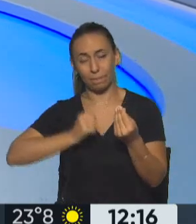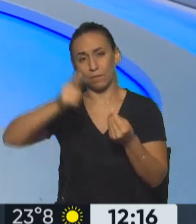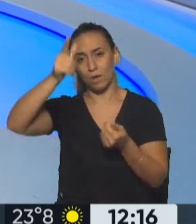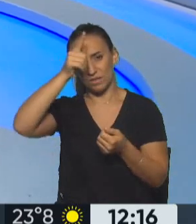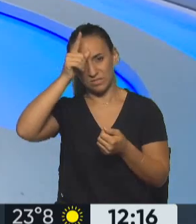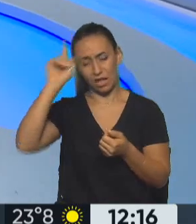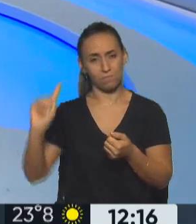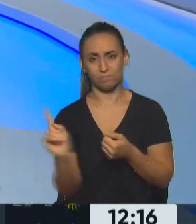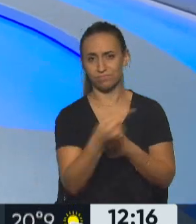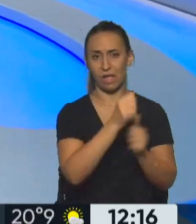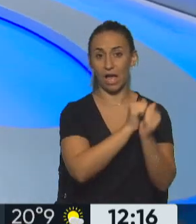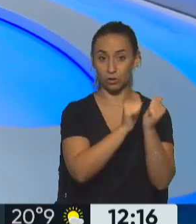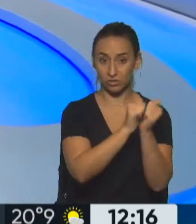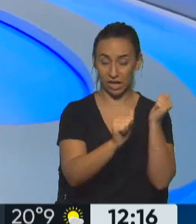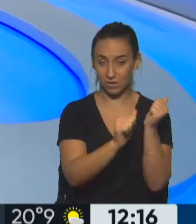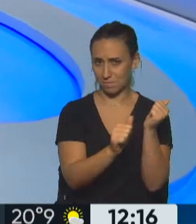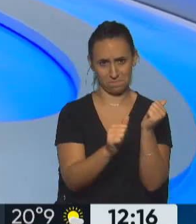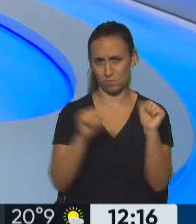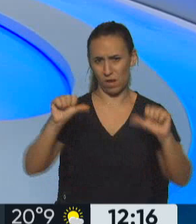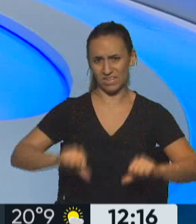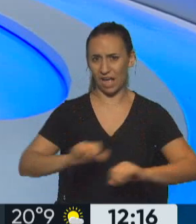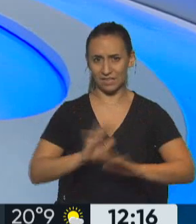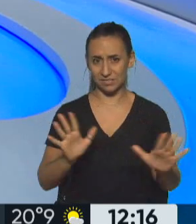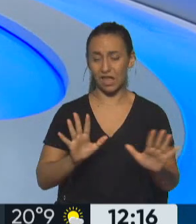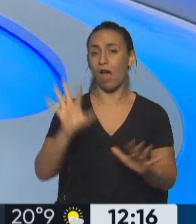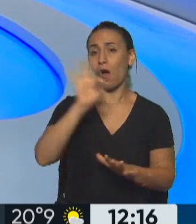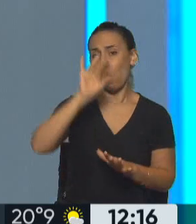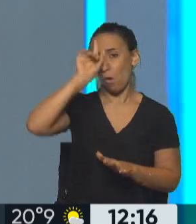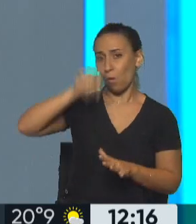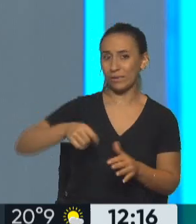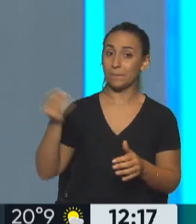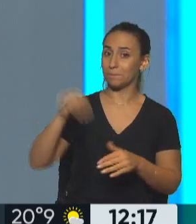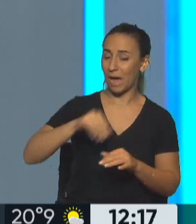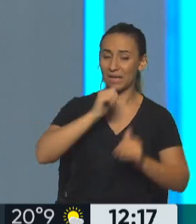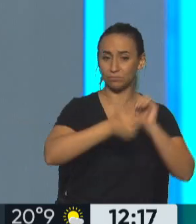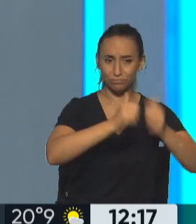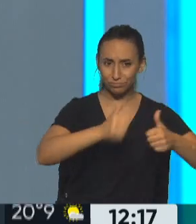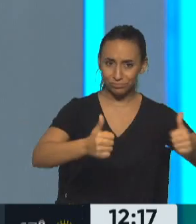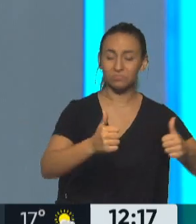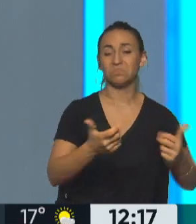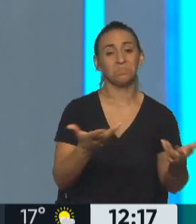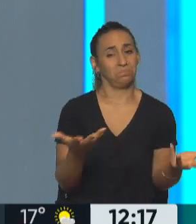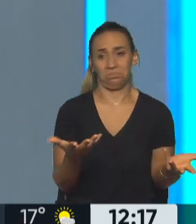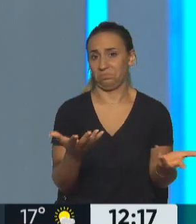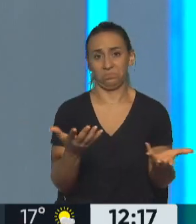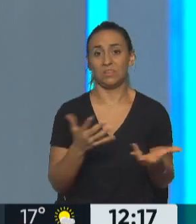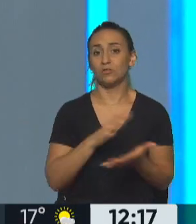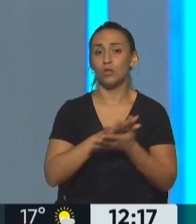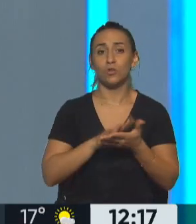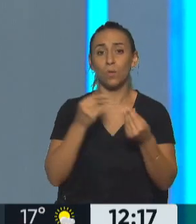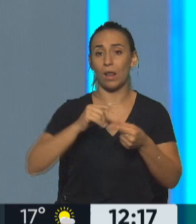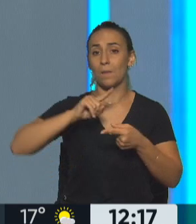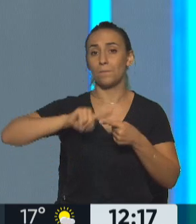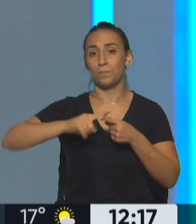federales, probablemente tampoco alcance con que se designen más jueces federales, sino que la solución pasa por la política, pero también